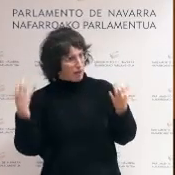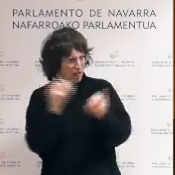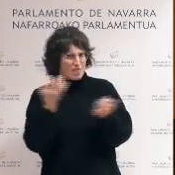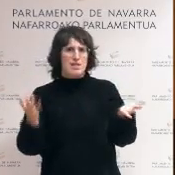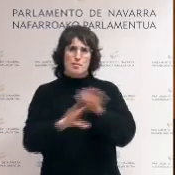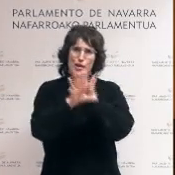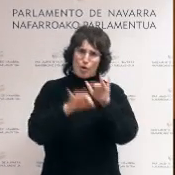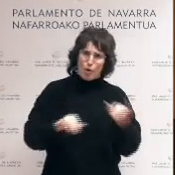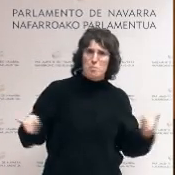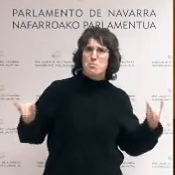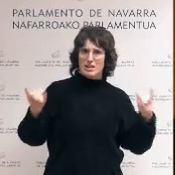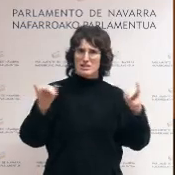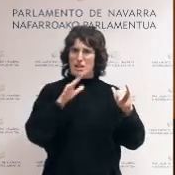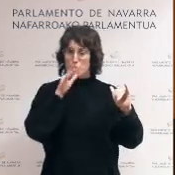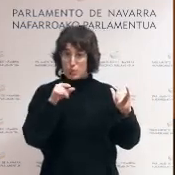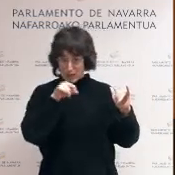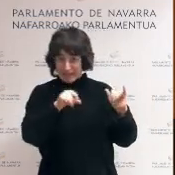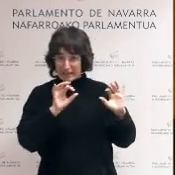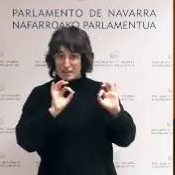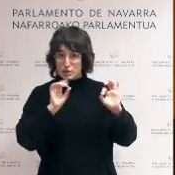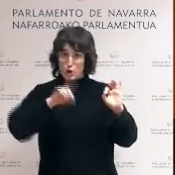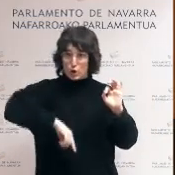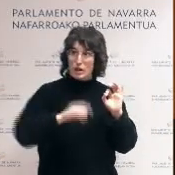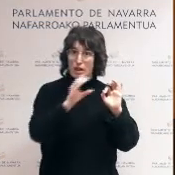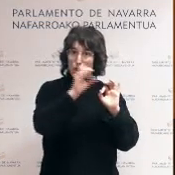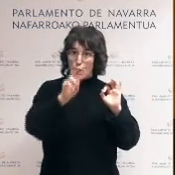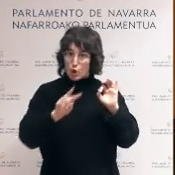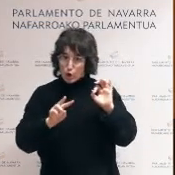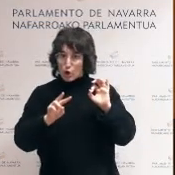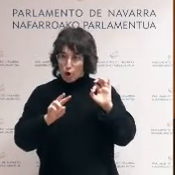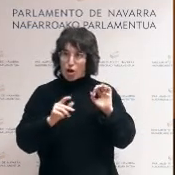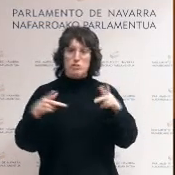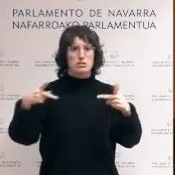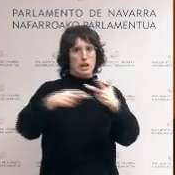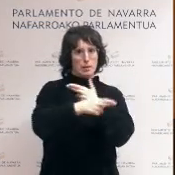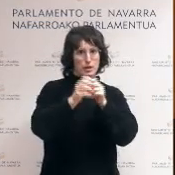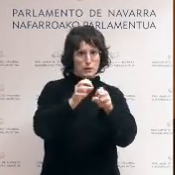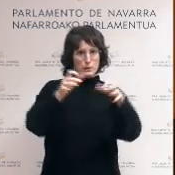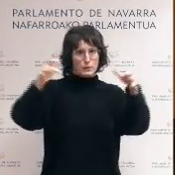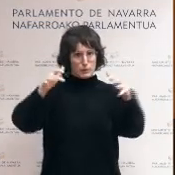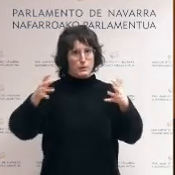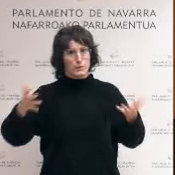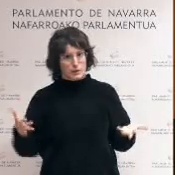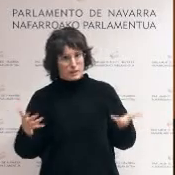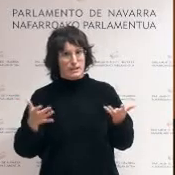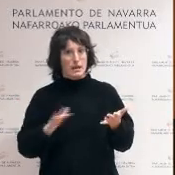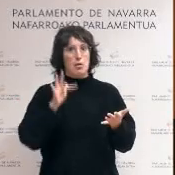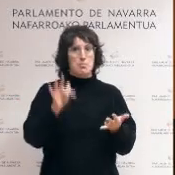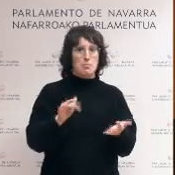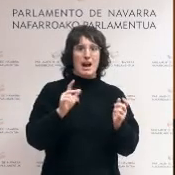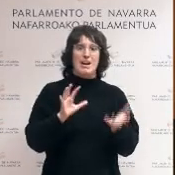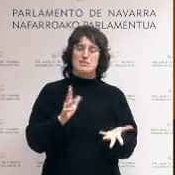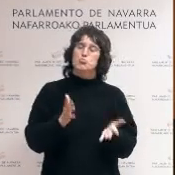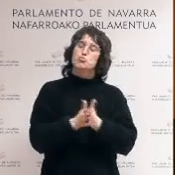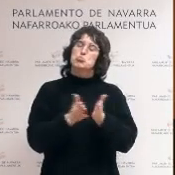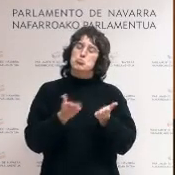también fijan carbono, reducen emisiones y contribuyen a la transición ecológica. Pero